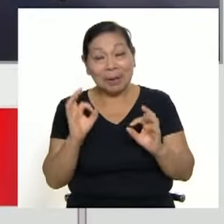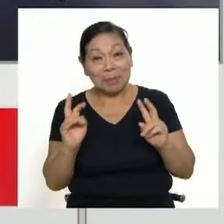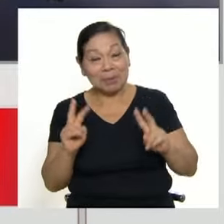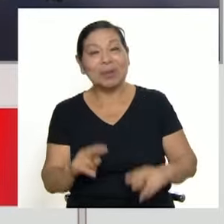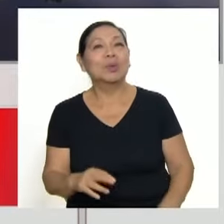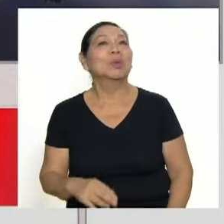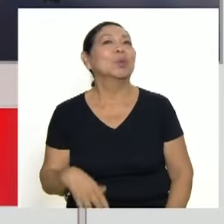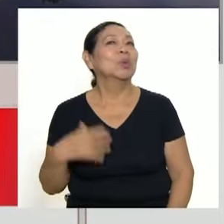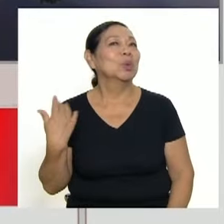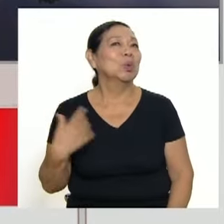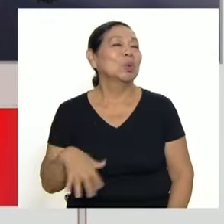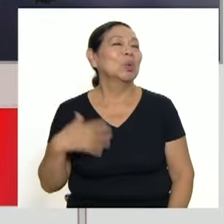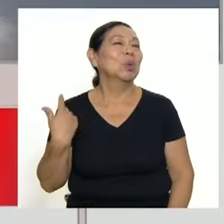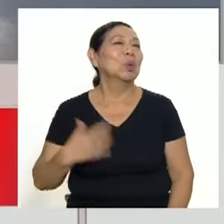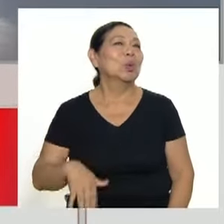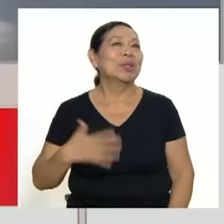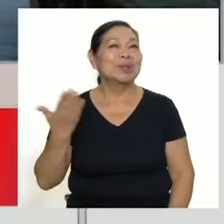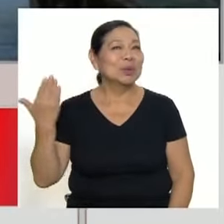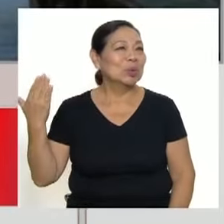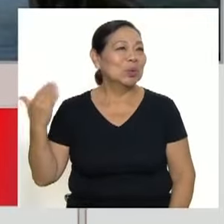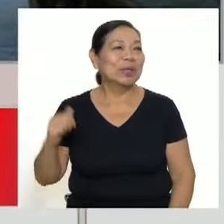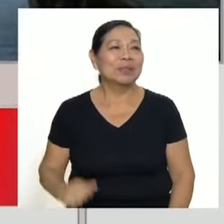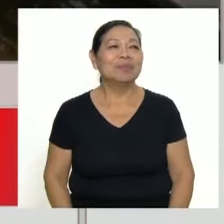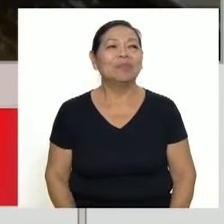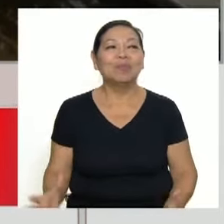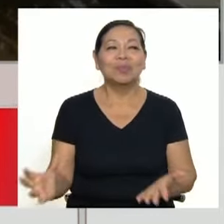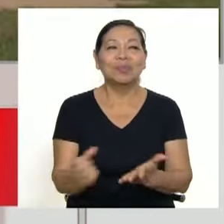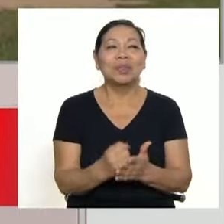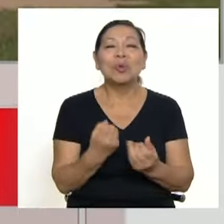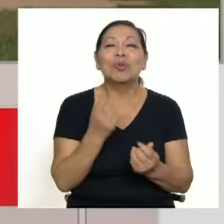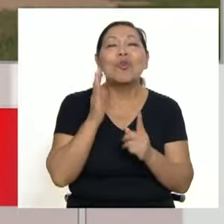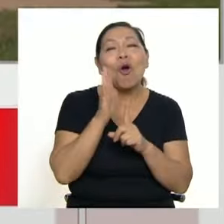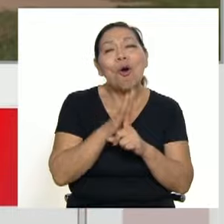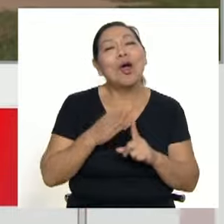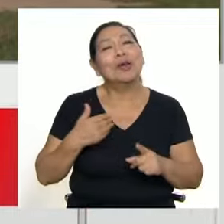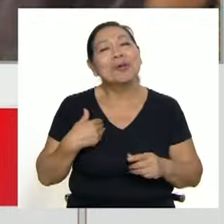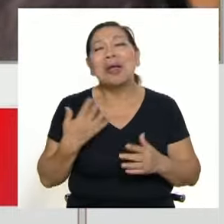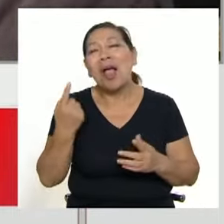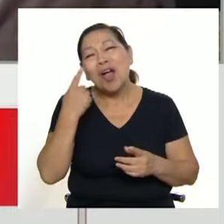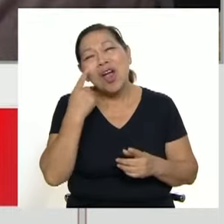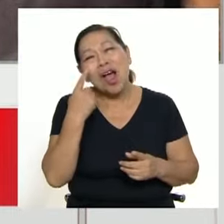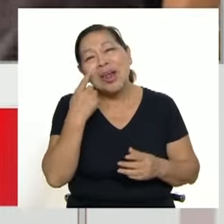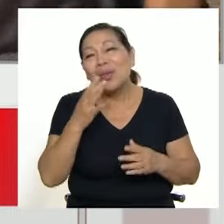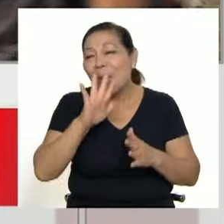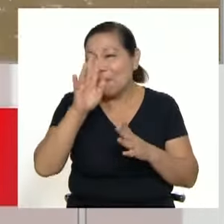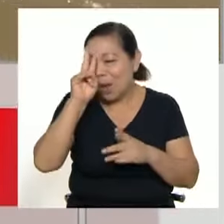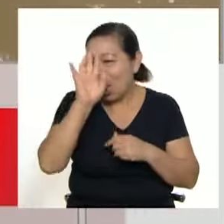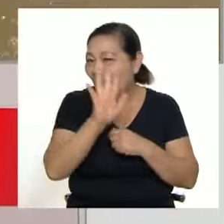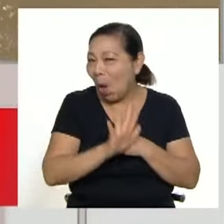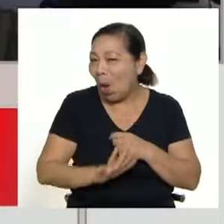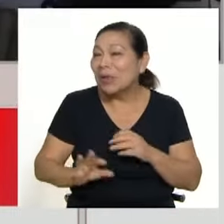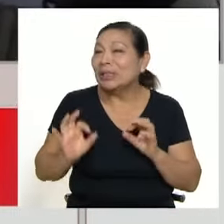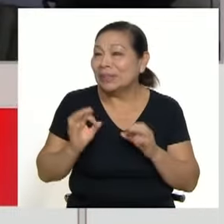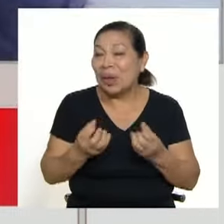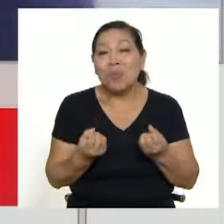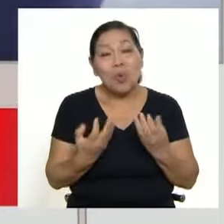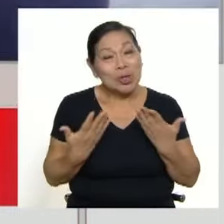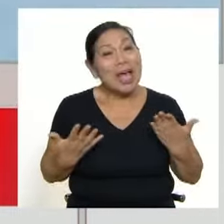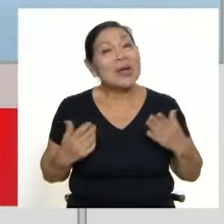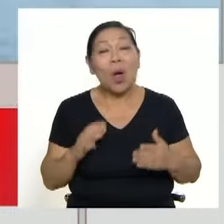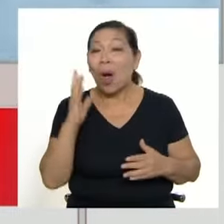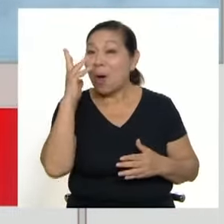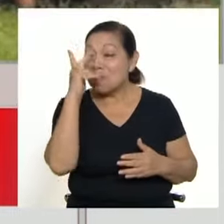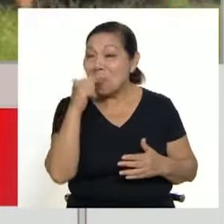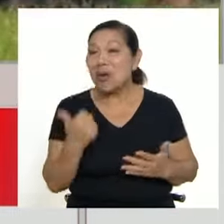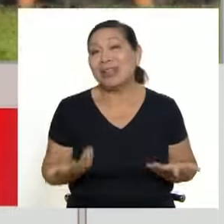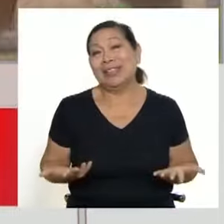programas. Ay, felizmente el programa ha cogido mucho cariño con el público a nivel nacional. Y sí, hay muchas cosas